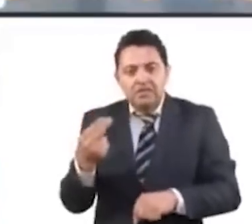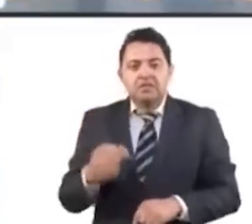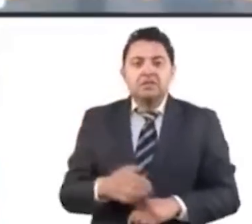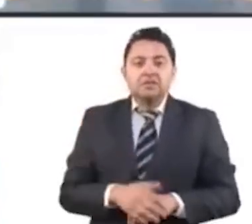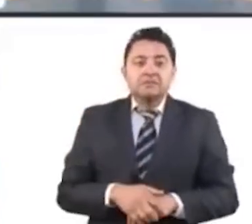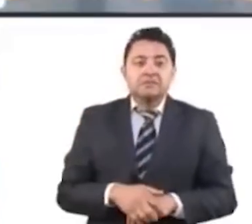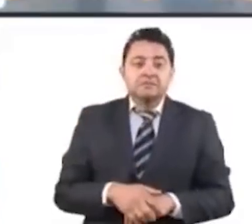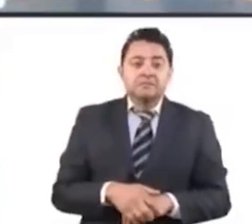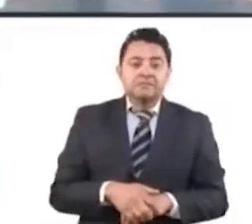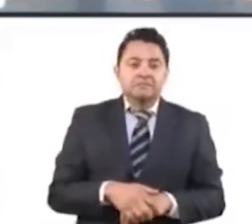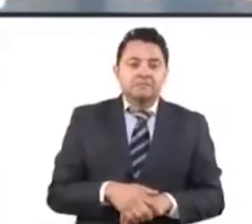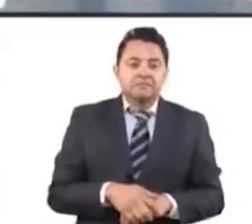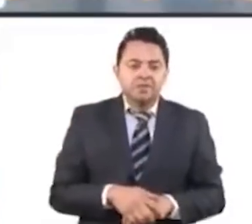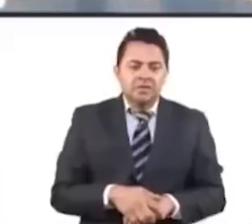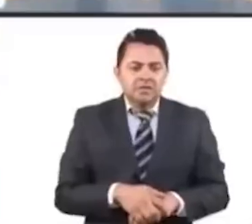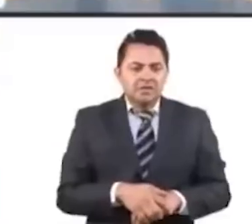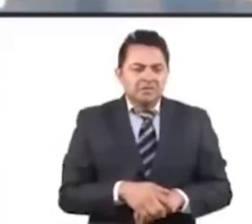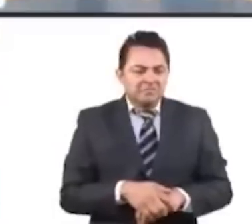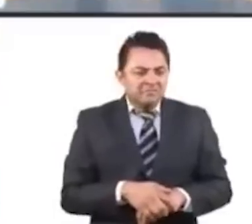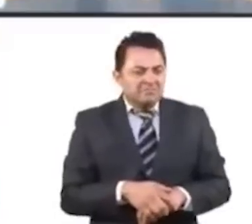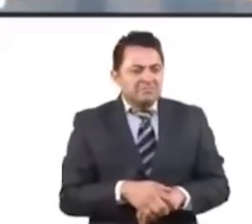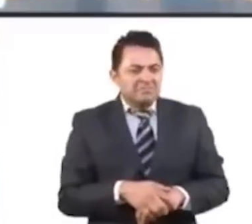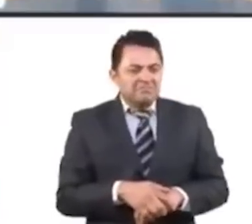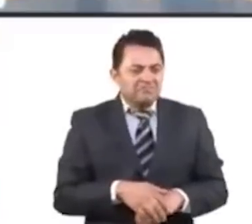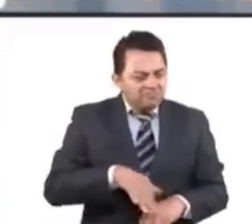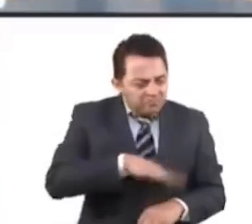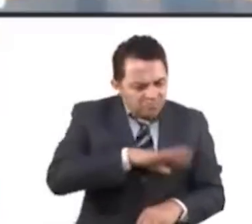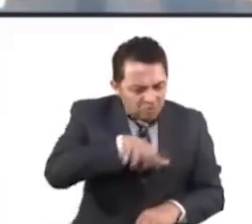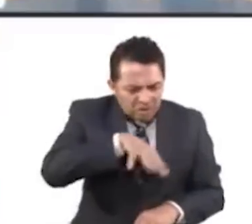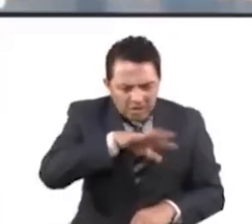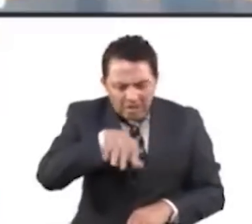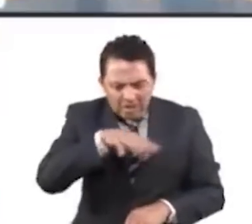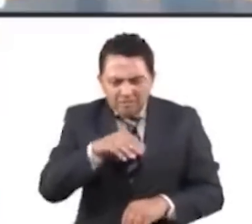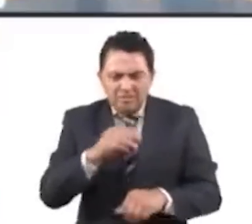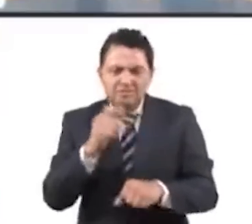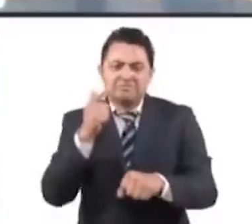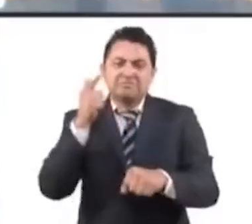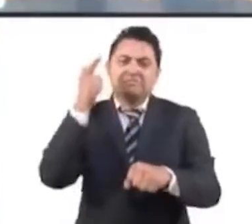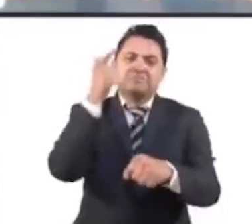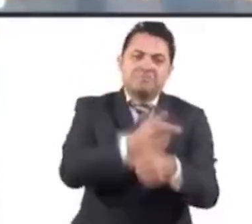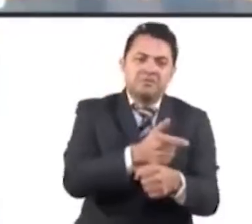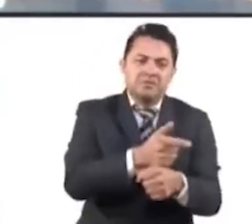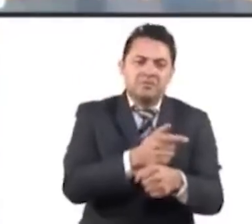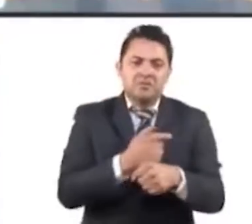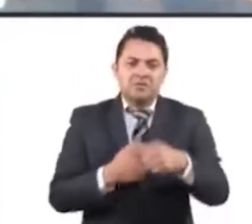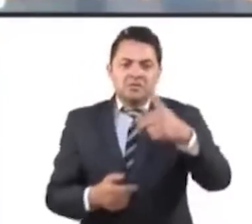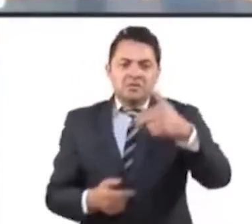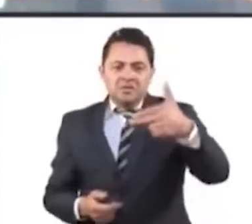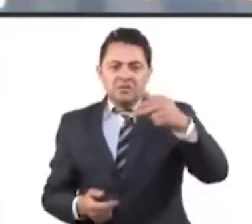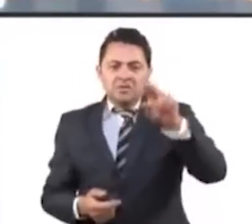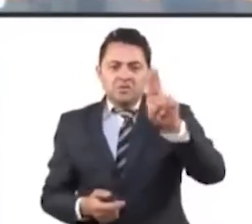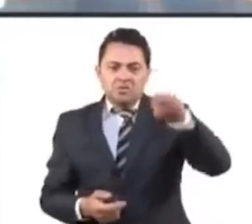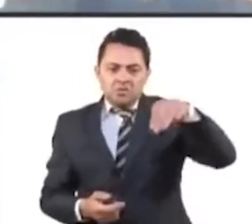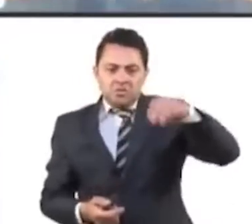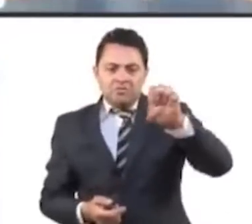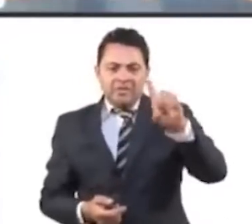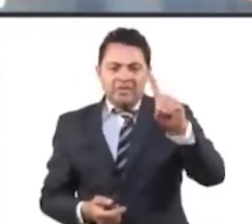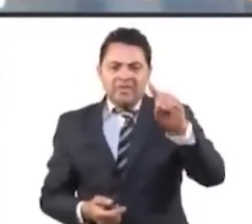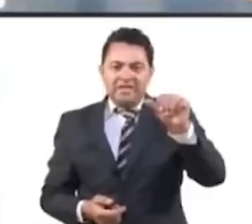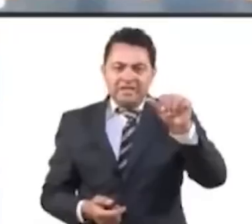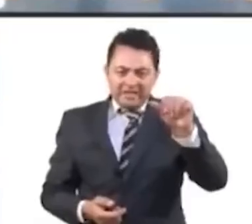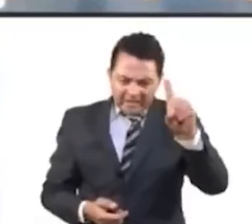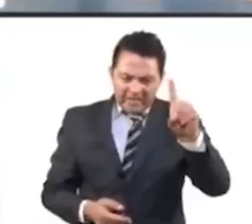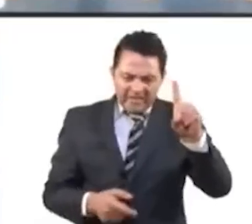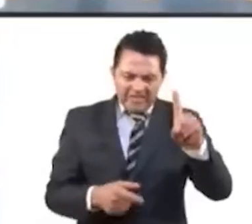un porcentaje muy importante de humedad y por eso se hicieron todos estos cambios. Entonces, consistió en los cambios